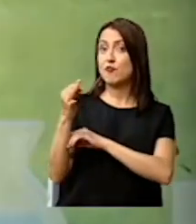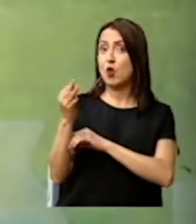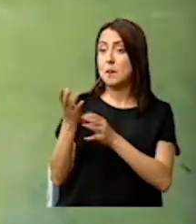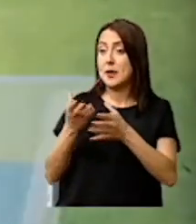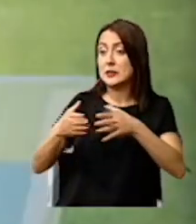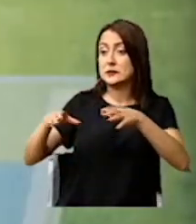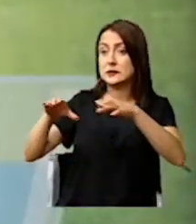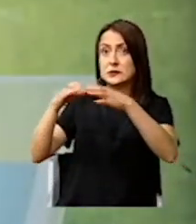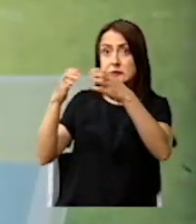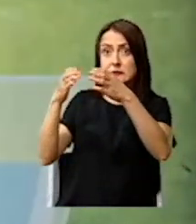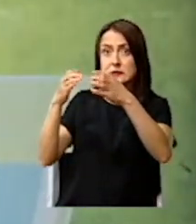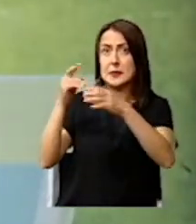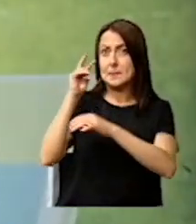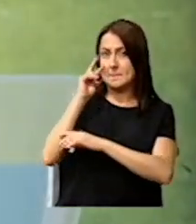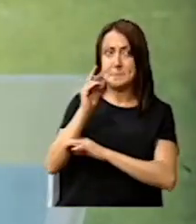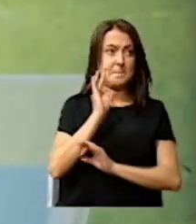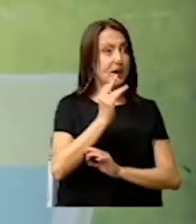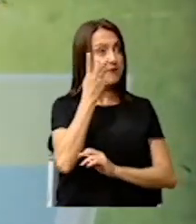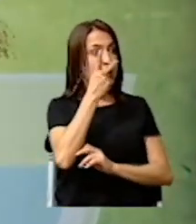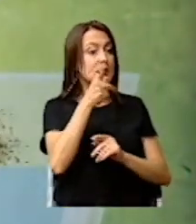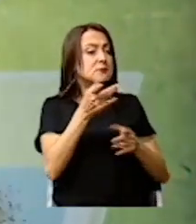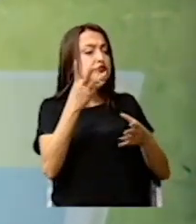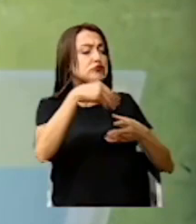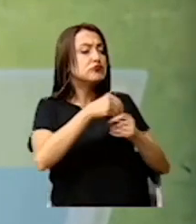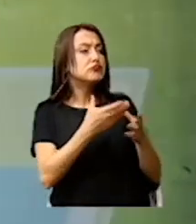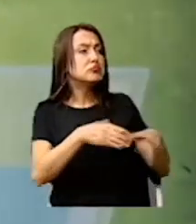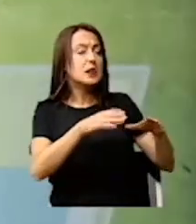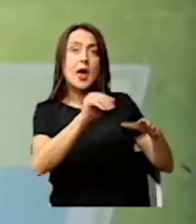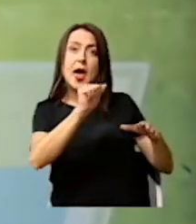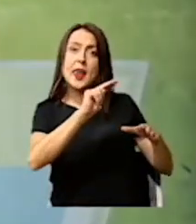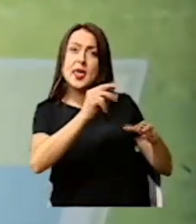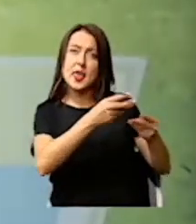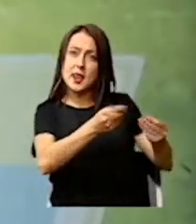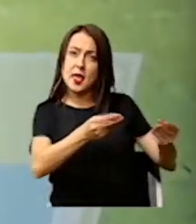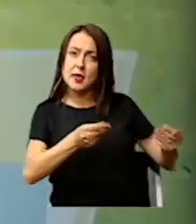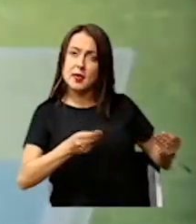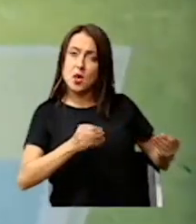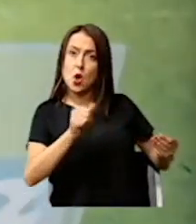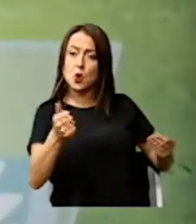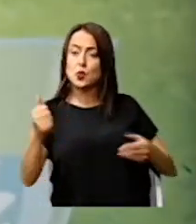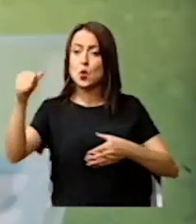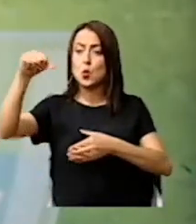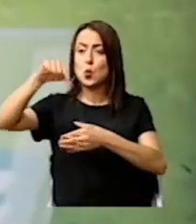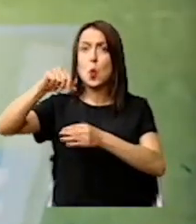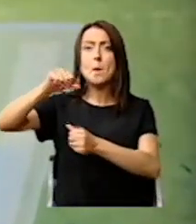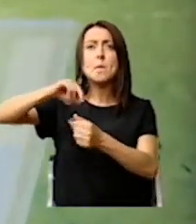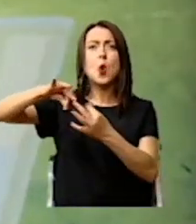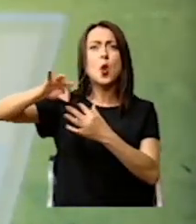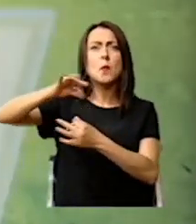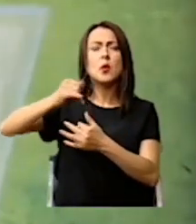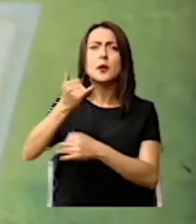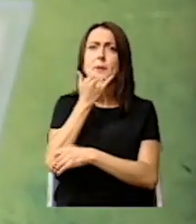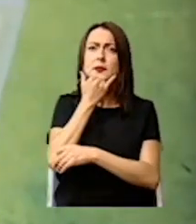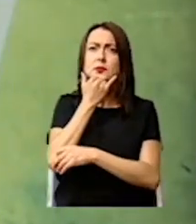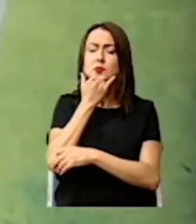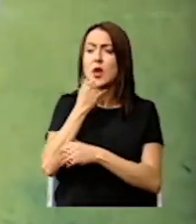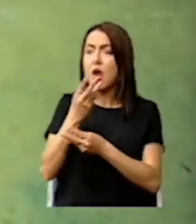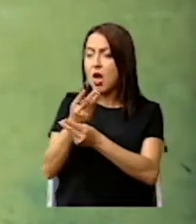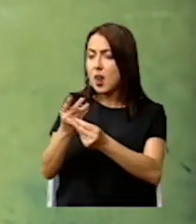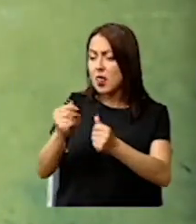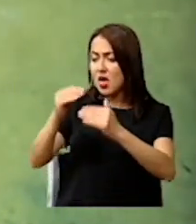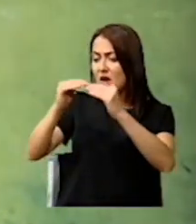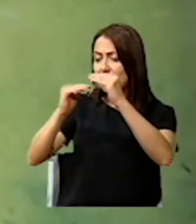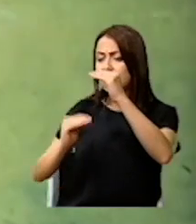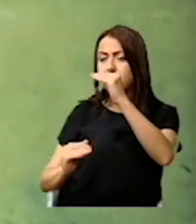recipiente. Y observa bien. En este recipiente se echó arena y en este otro jugo en polvo. ¿Qué ocurrió? Que la arena se fue al